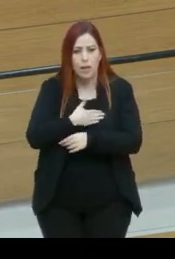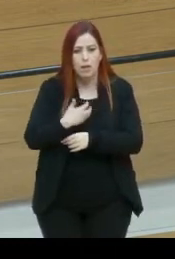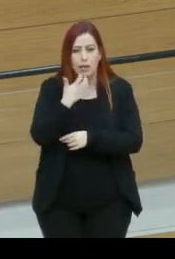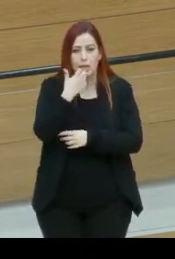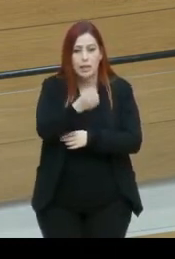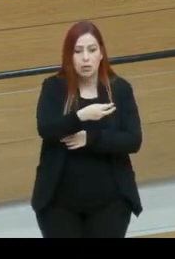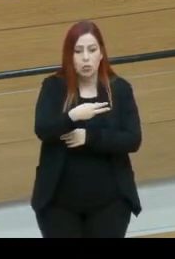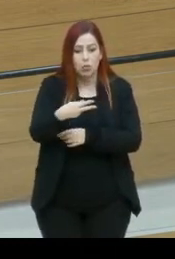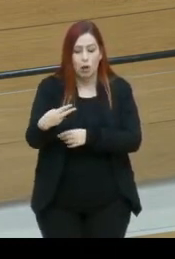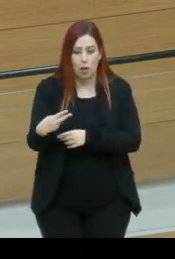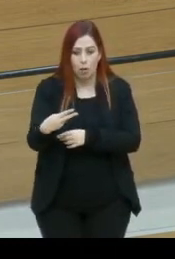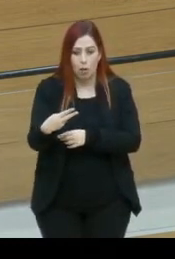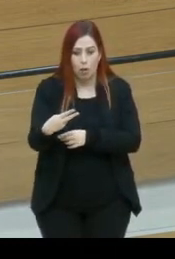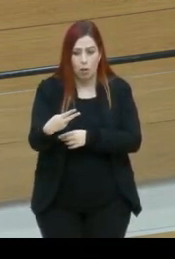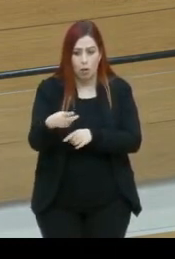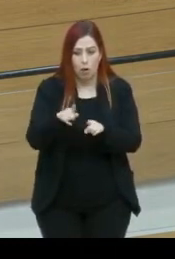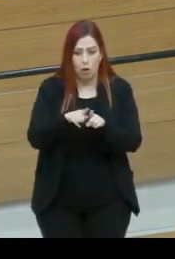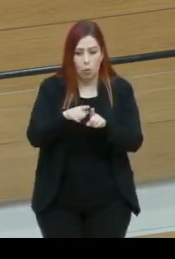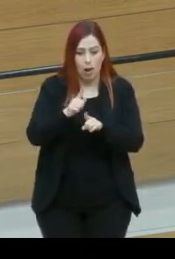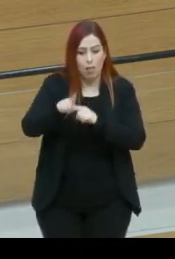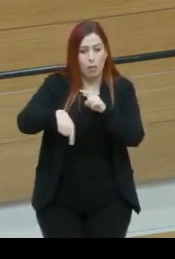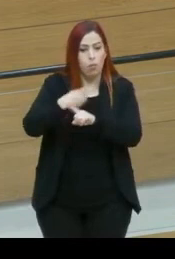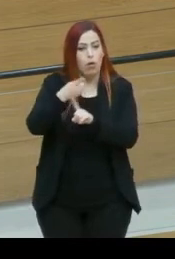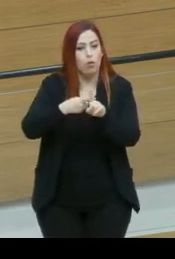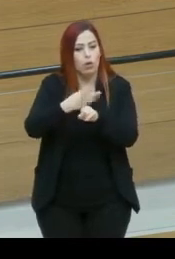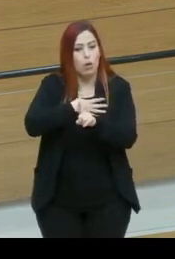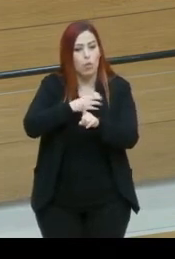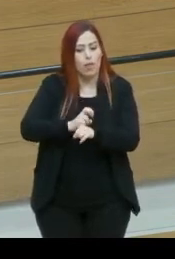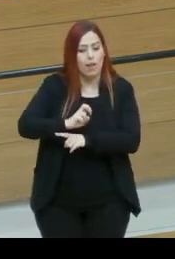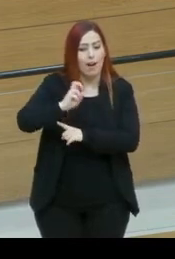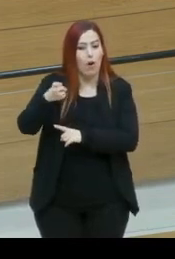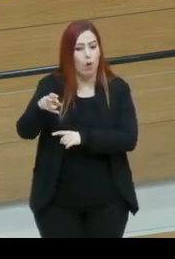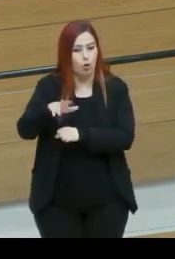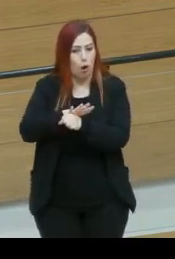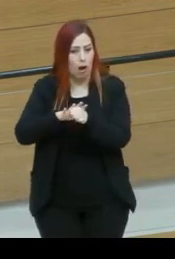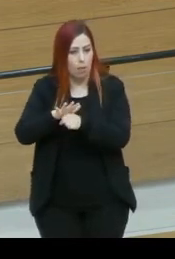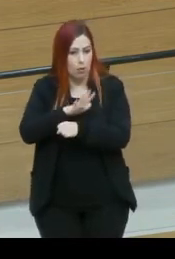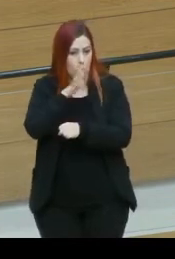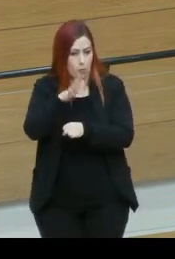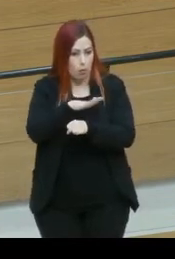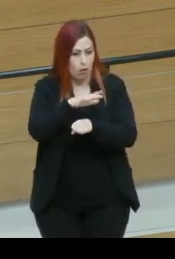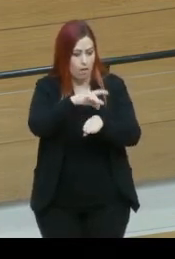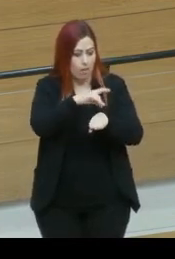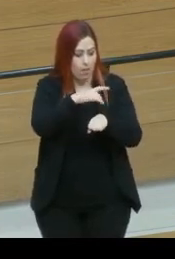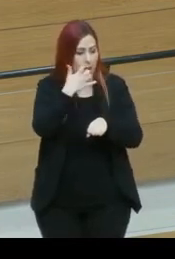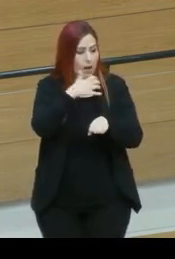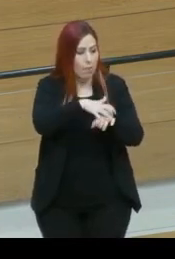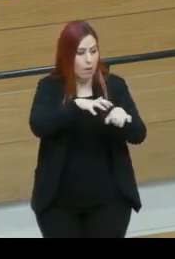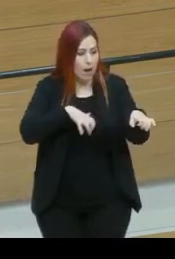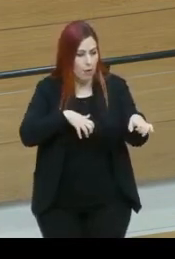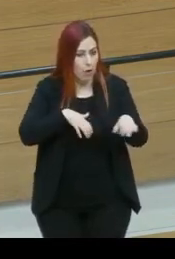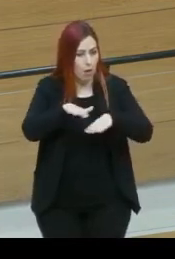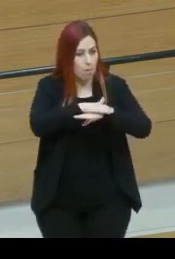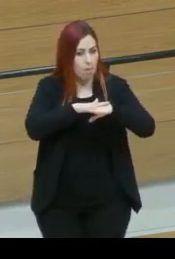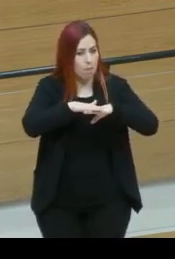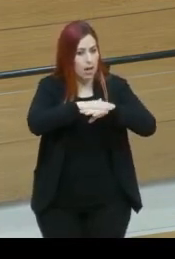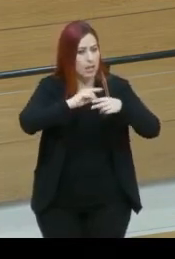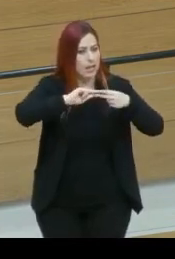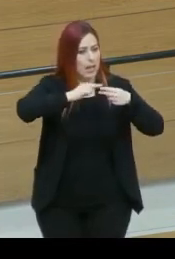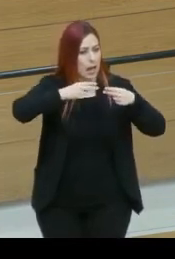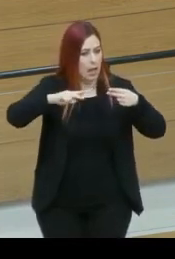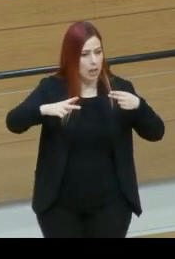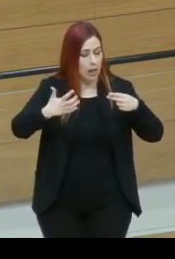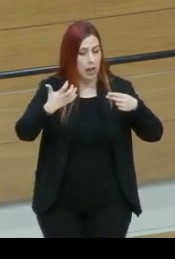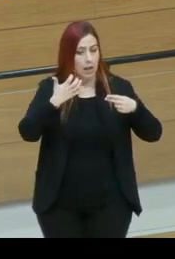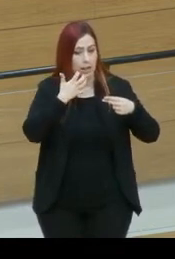resultados pueden ser extrapolables luego, dado que la mayoría de las enfermedades raras tienen una base genética, y si